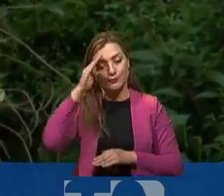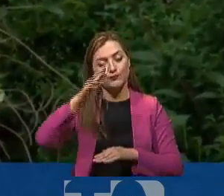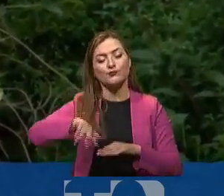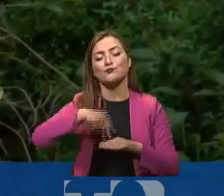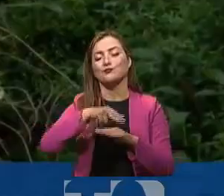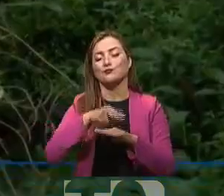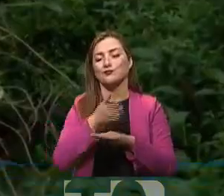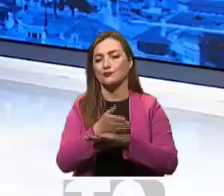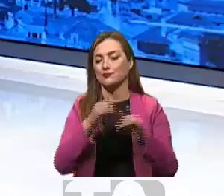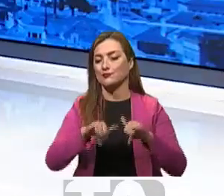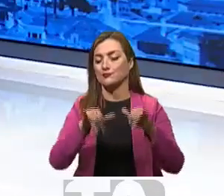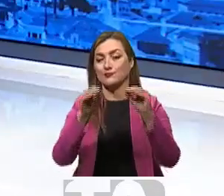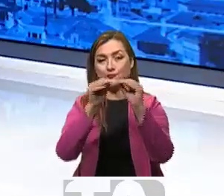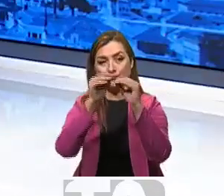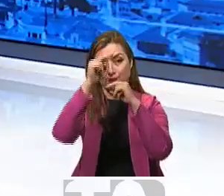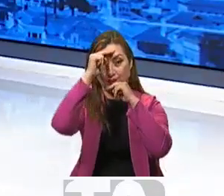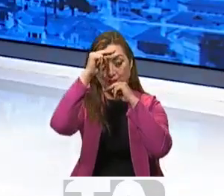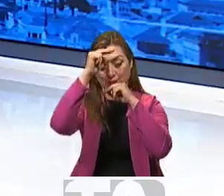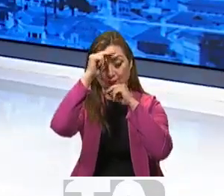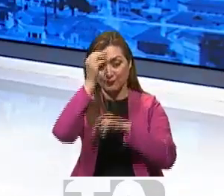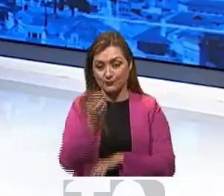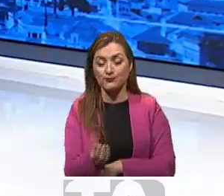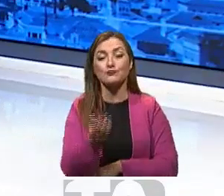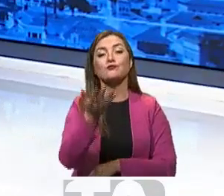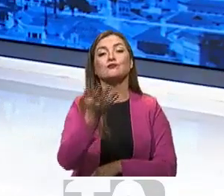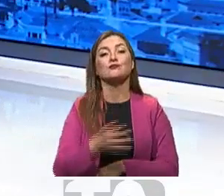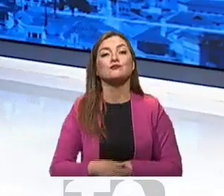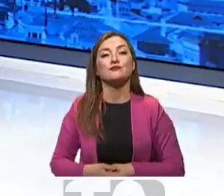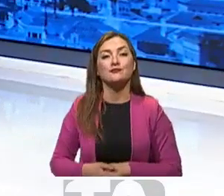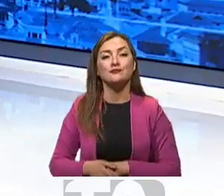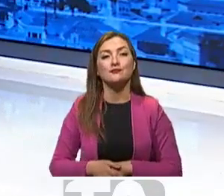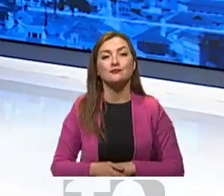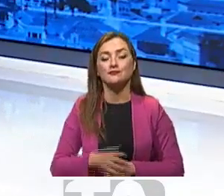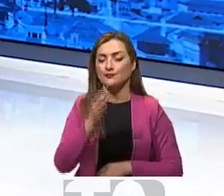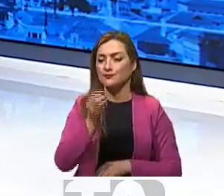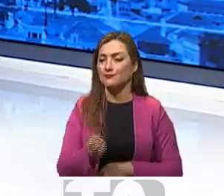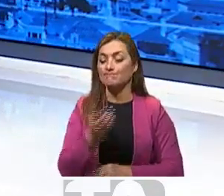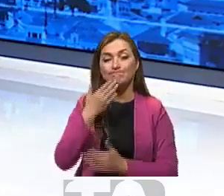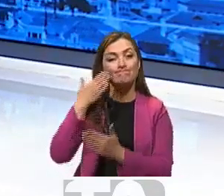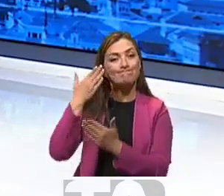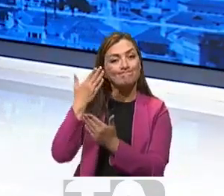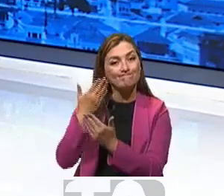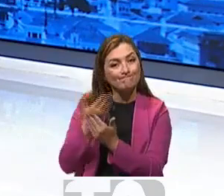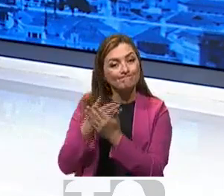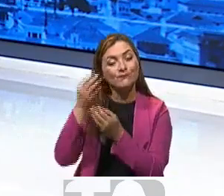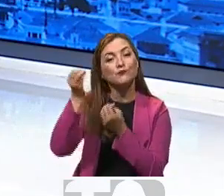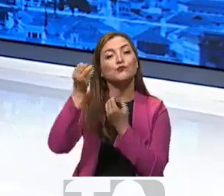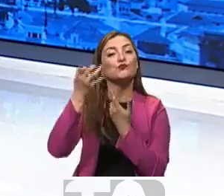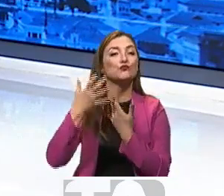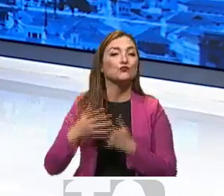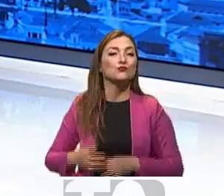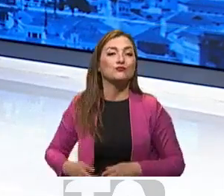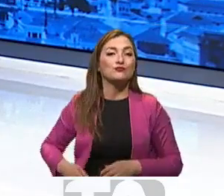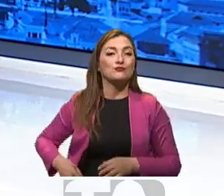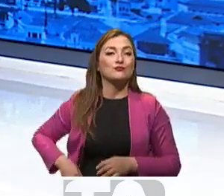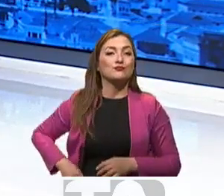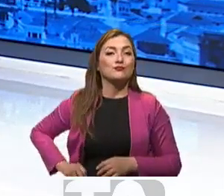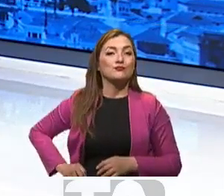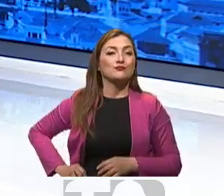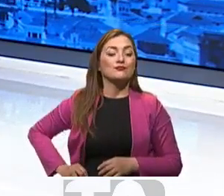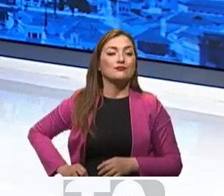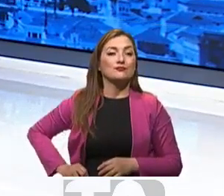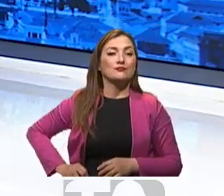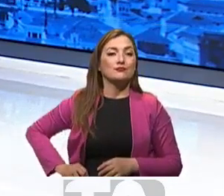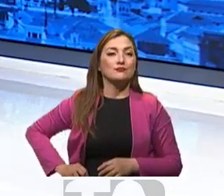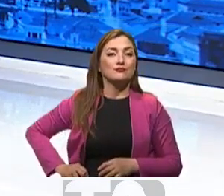Policía Nacional. Regreso a estudios, compañera, ustedes con más amigos. Buenos días. Buenos días, Paul. Muchas gracias por la información. Lo bueno y lo interesante de todo es que